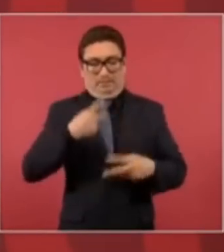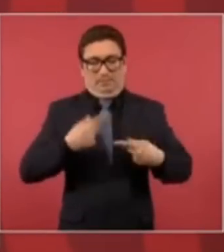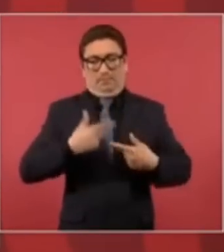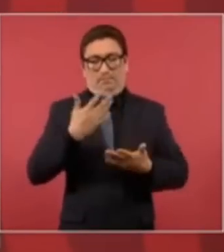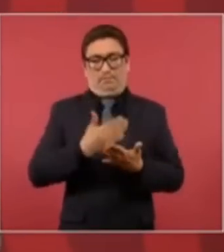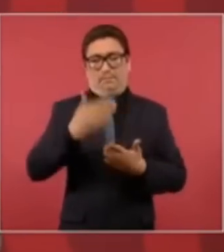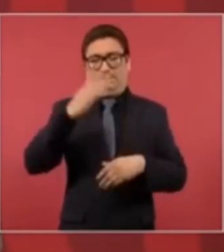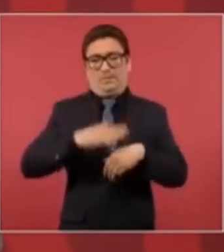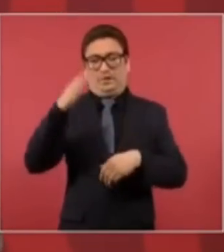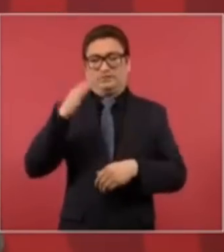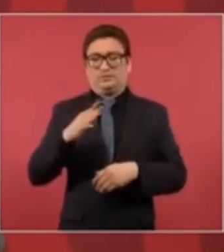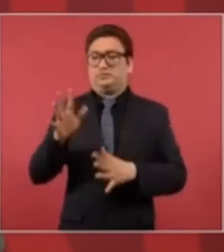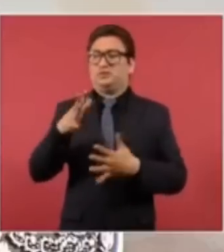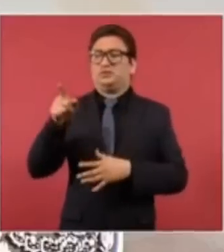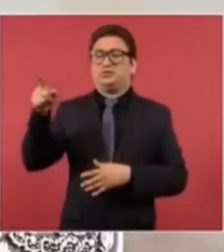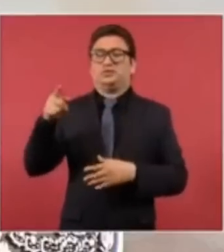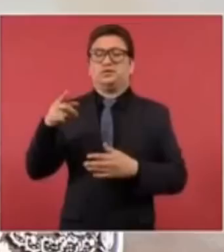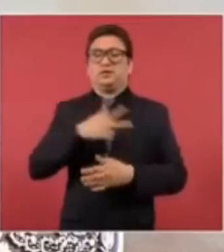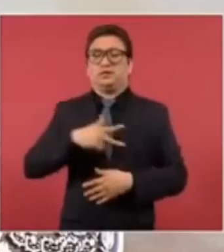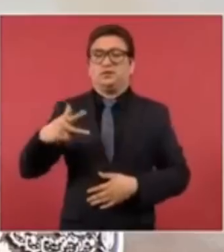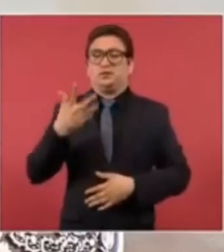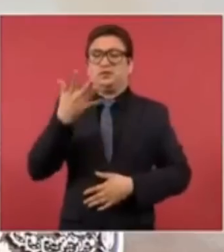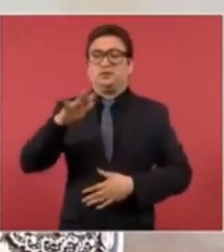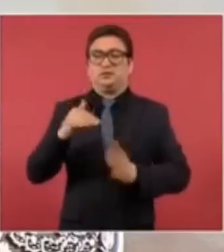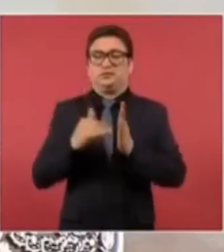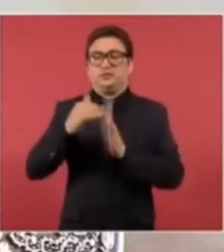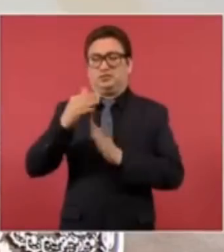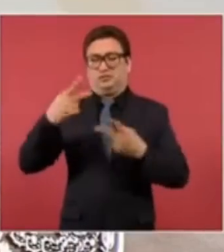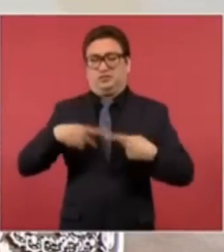Dinamarca debe de tener como 10 millones de habitantes. A ver, por favor.